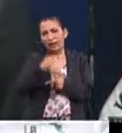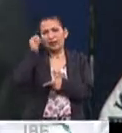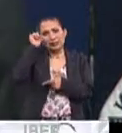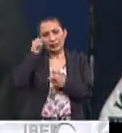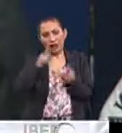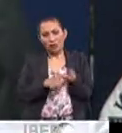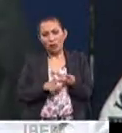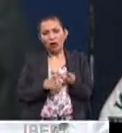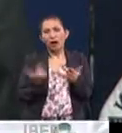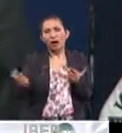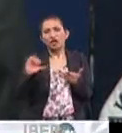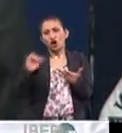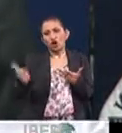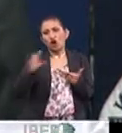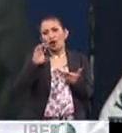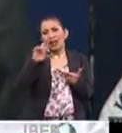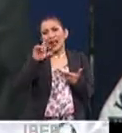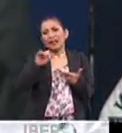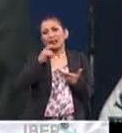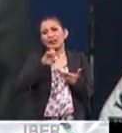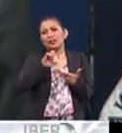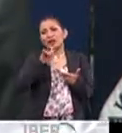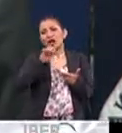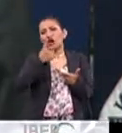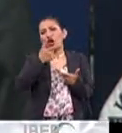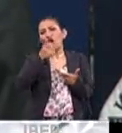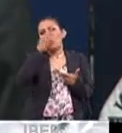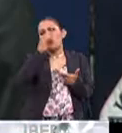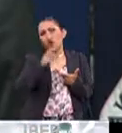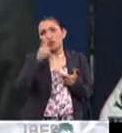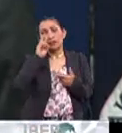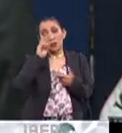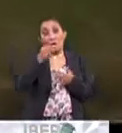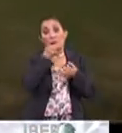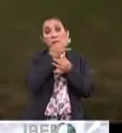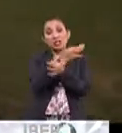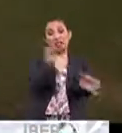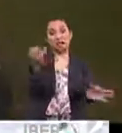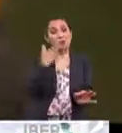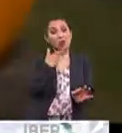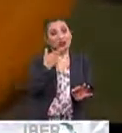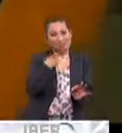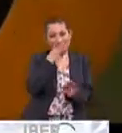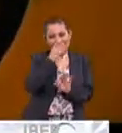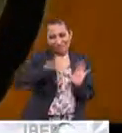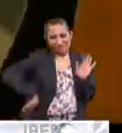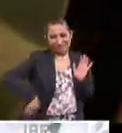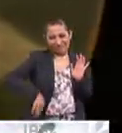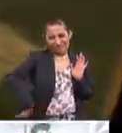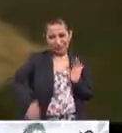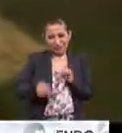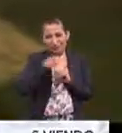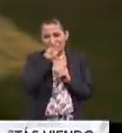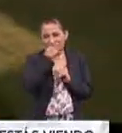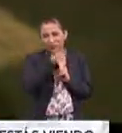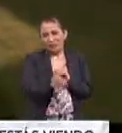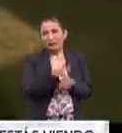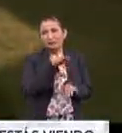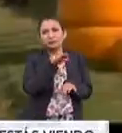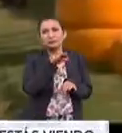de Sinaloa y el Clan del Golfo, parece un mensaje también político, como bien lo señalas,